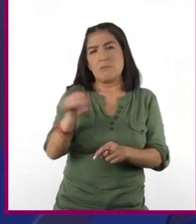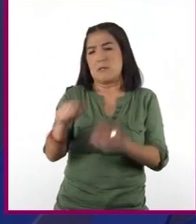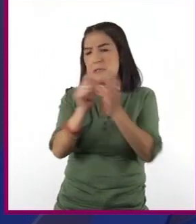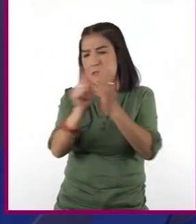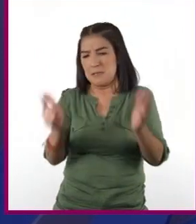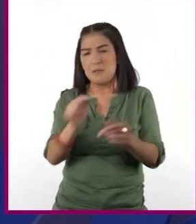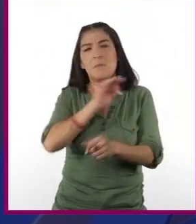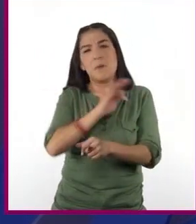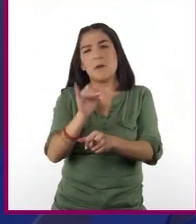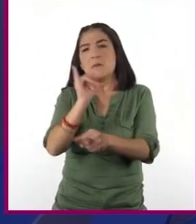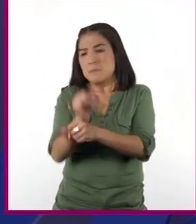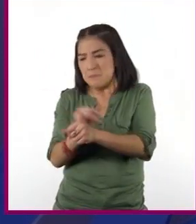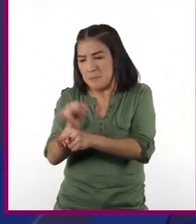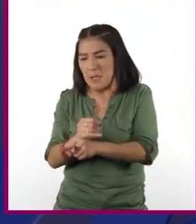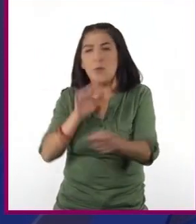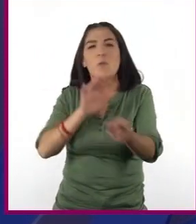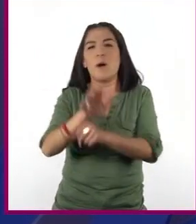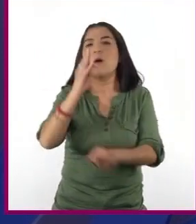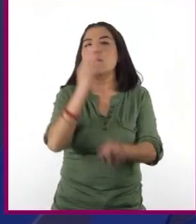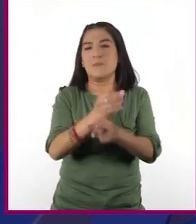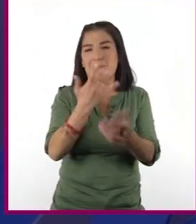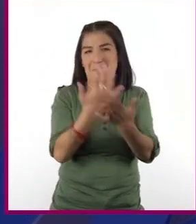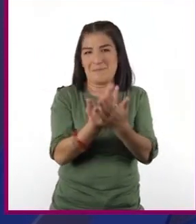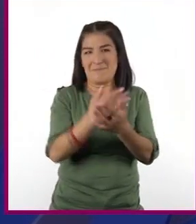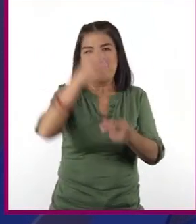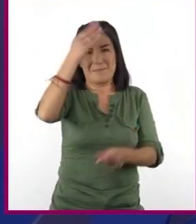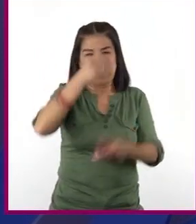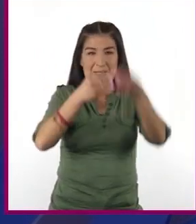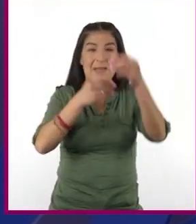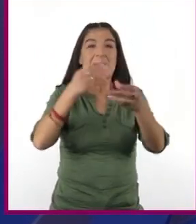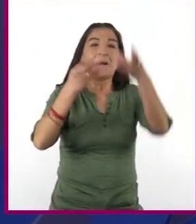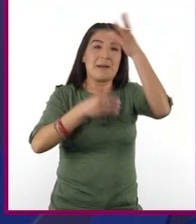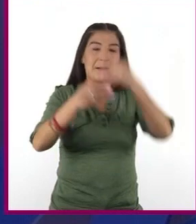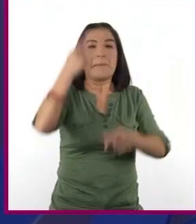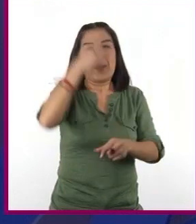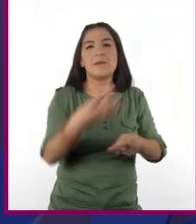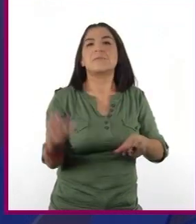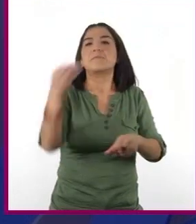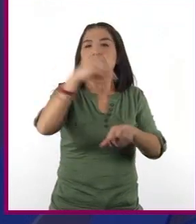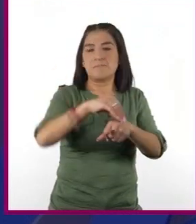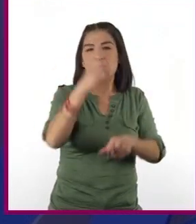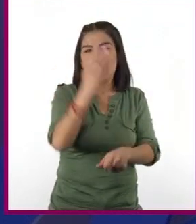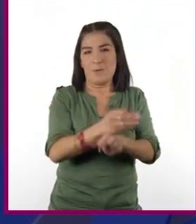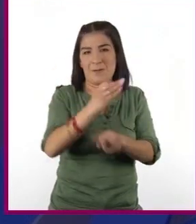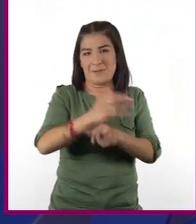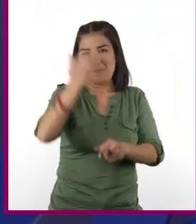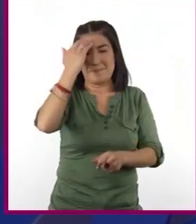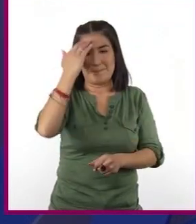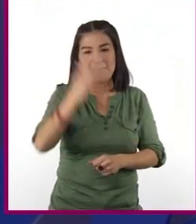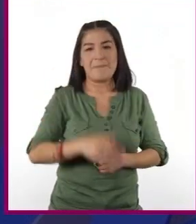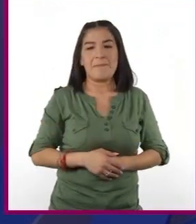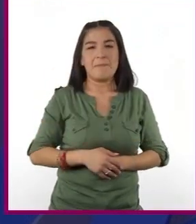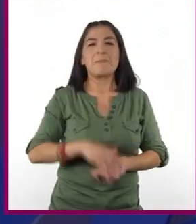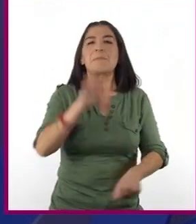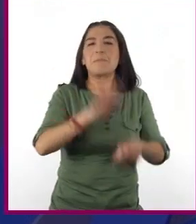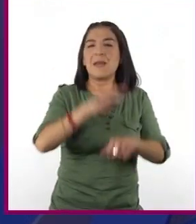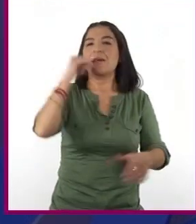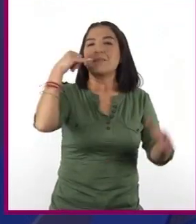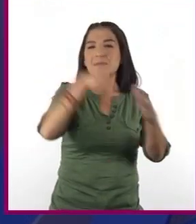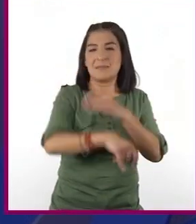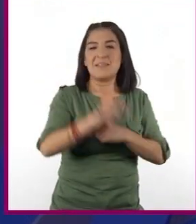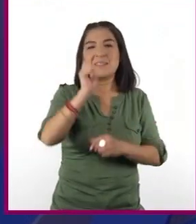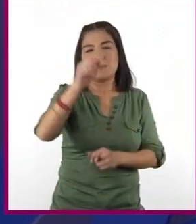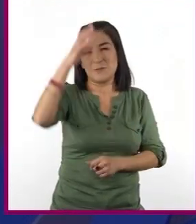de texto e identifiquen el aprendizaje esperado para complementar su conocimiento. Vamos a profundizar en